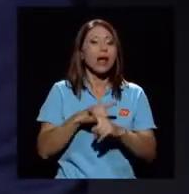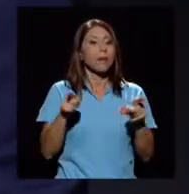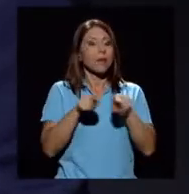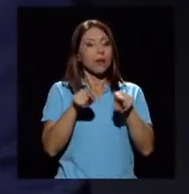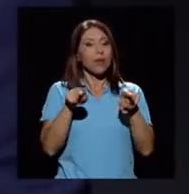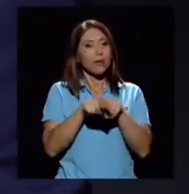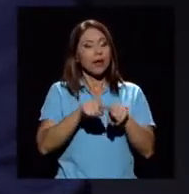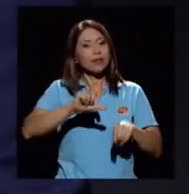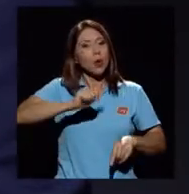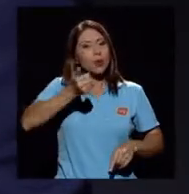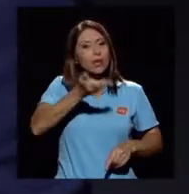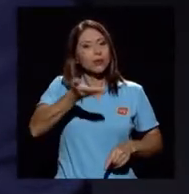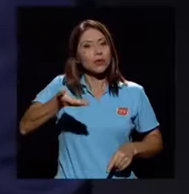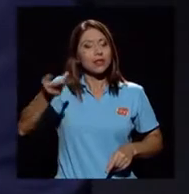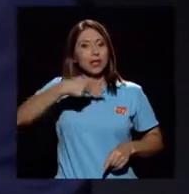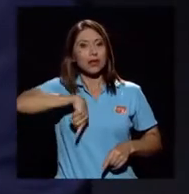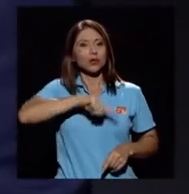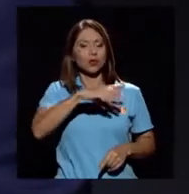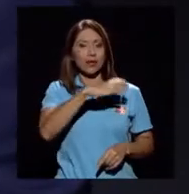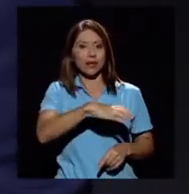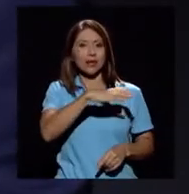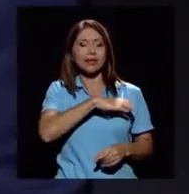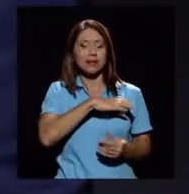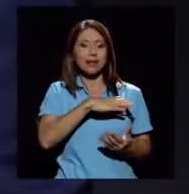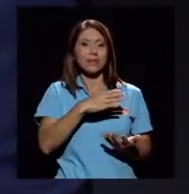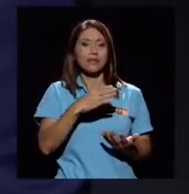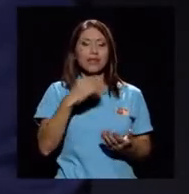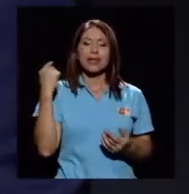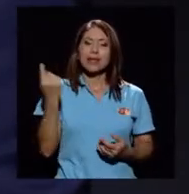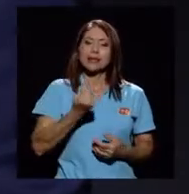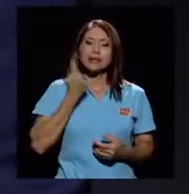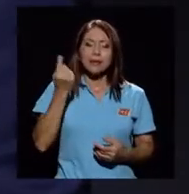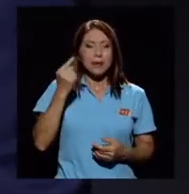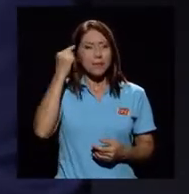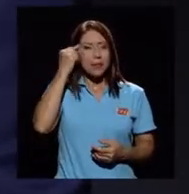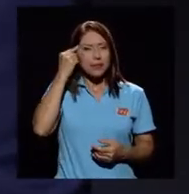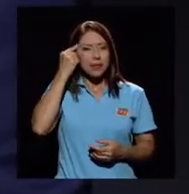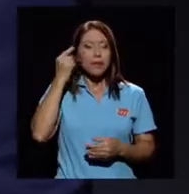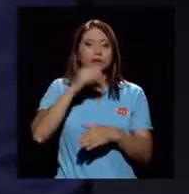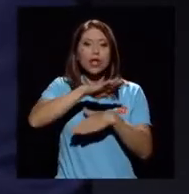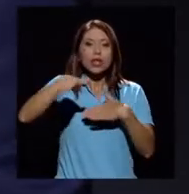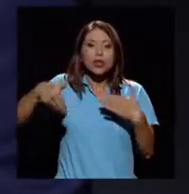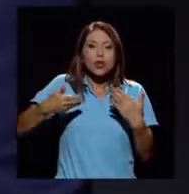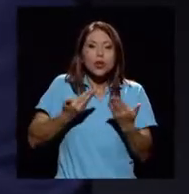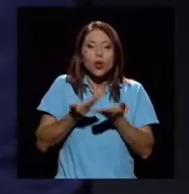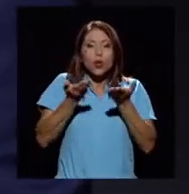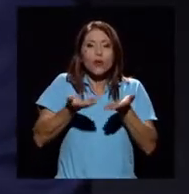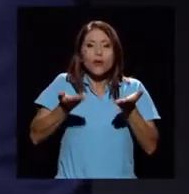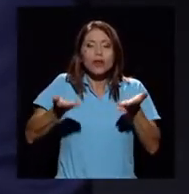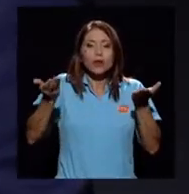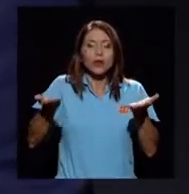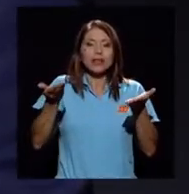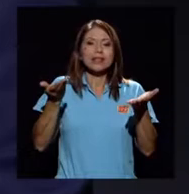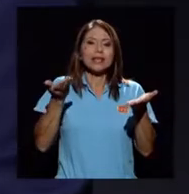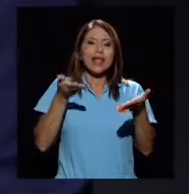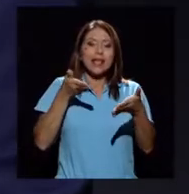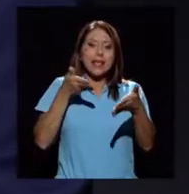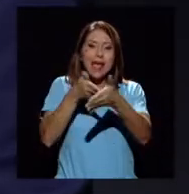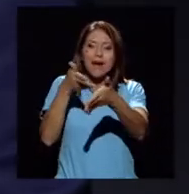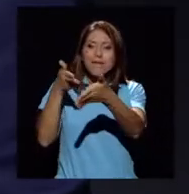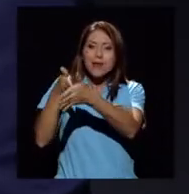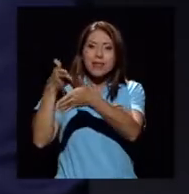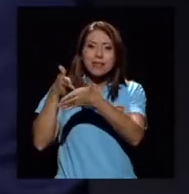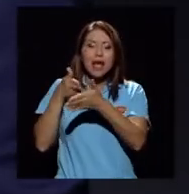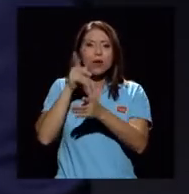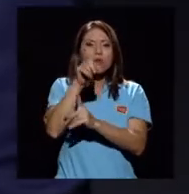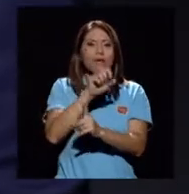cosas que nos caracteriza es que siempre pensamos en todos los factores que afectan, en otros factores que afectan un